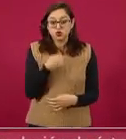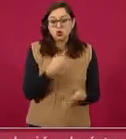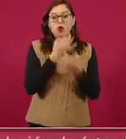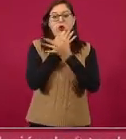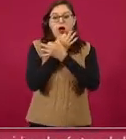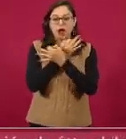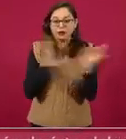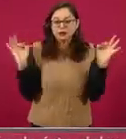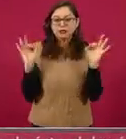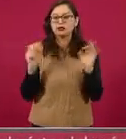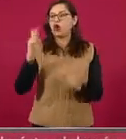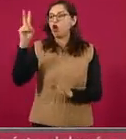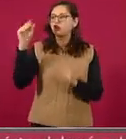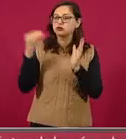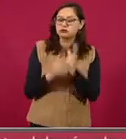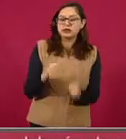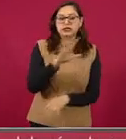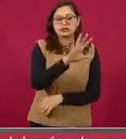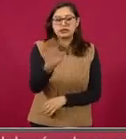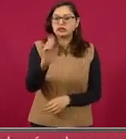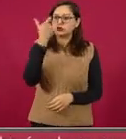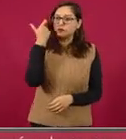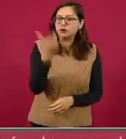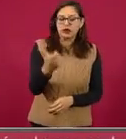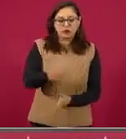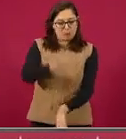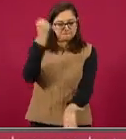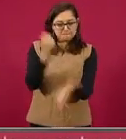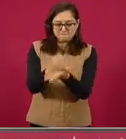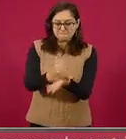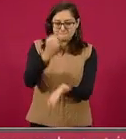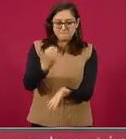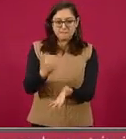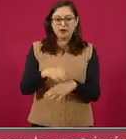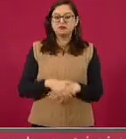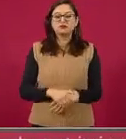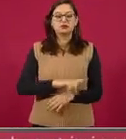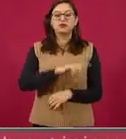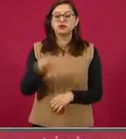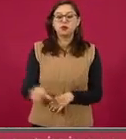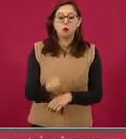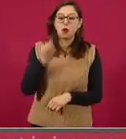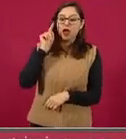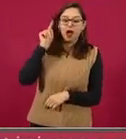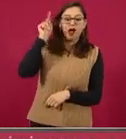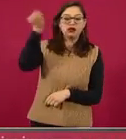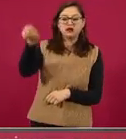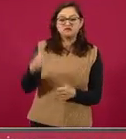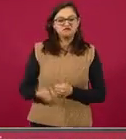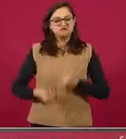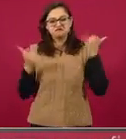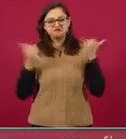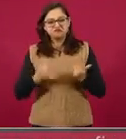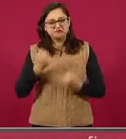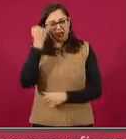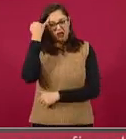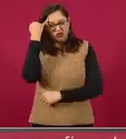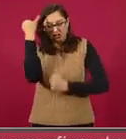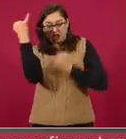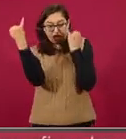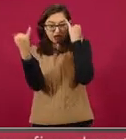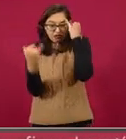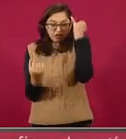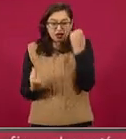pesos y le agregan, ¿sí? O no